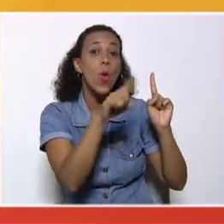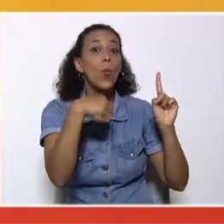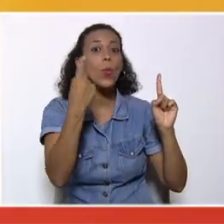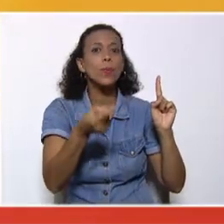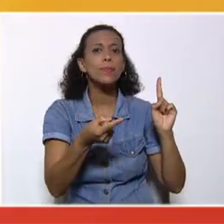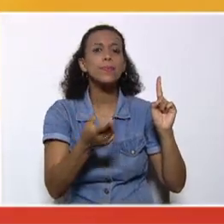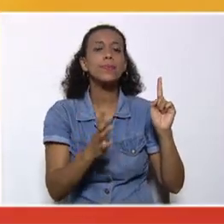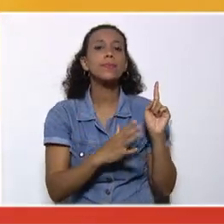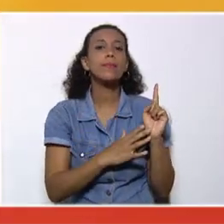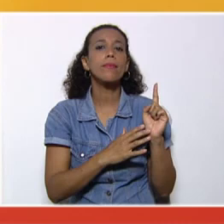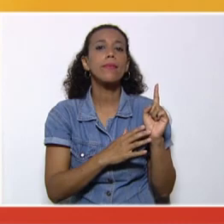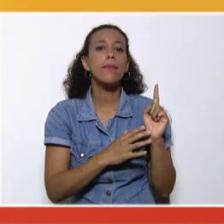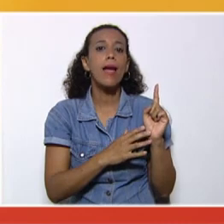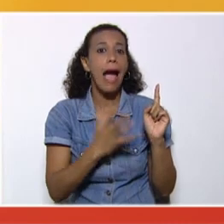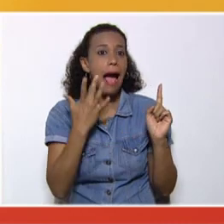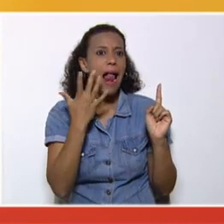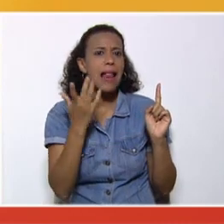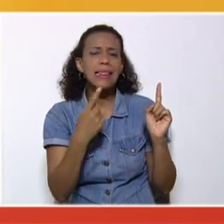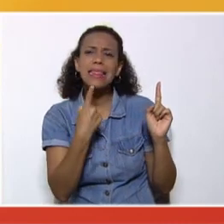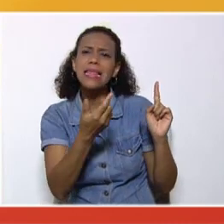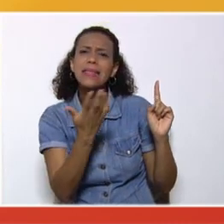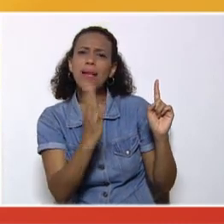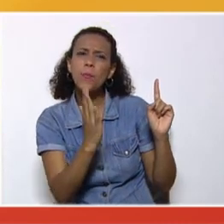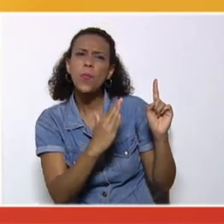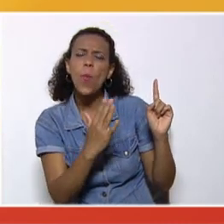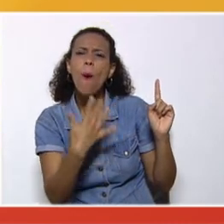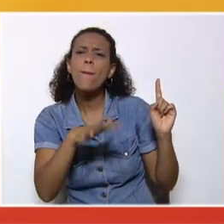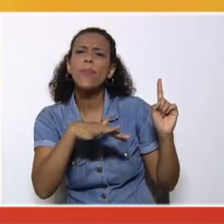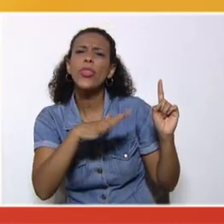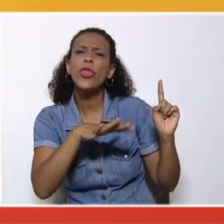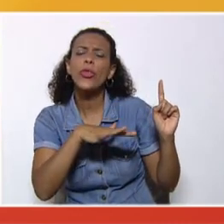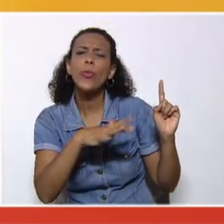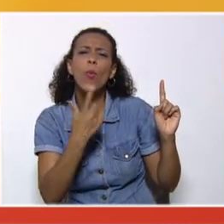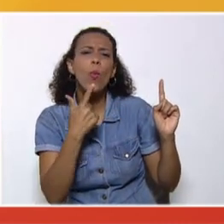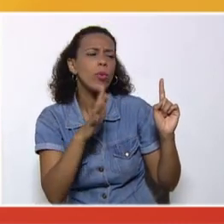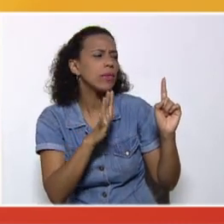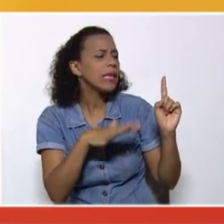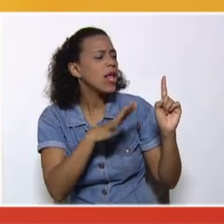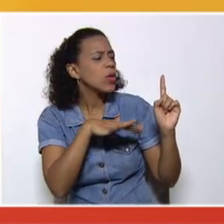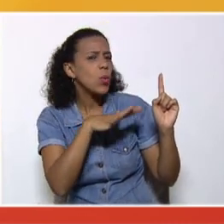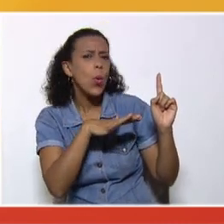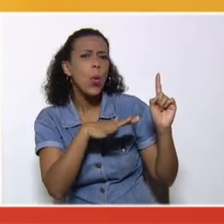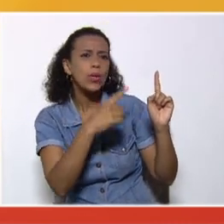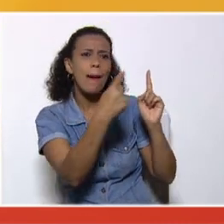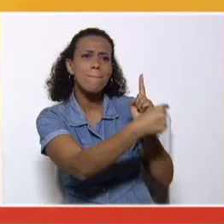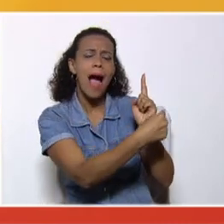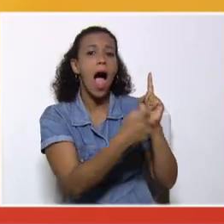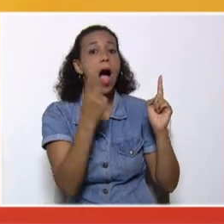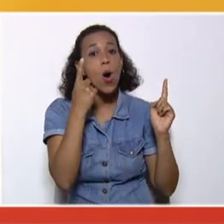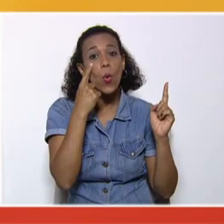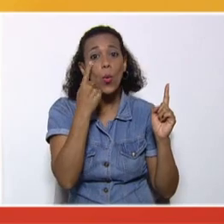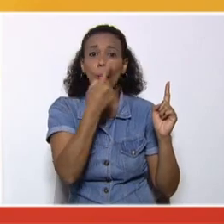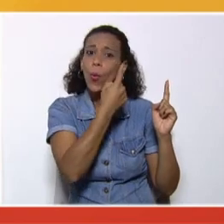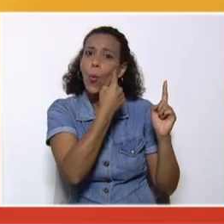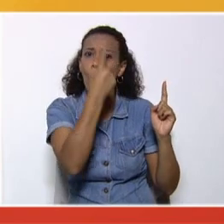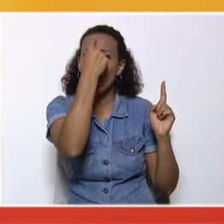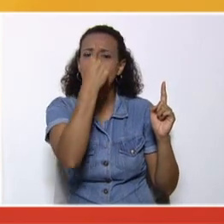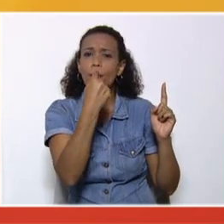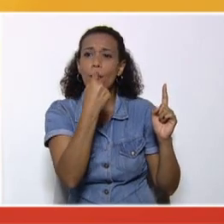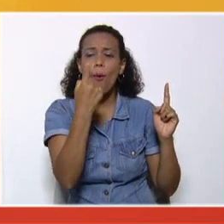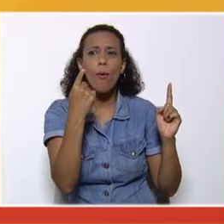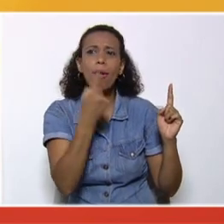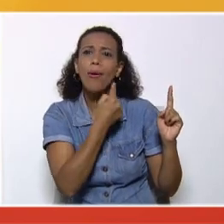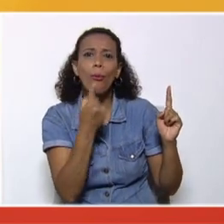Luego podemos ir diciendo a la niña y al niño que vaya nombrando las demás partes, pero que en esta